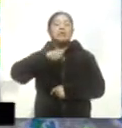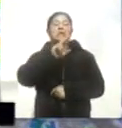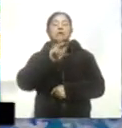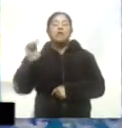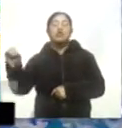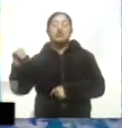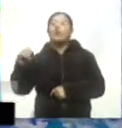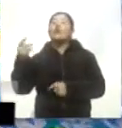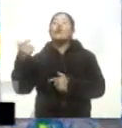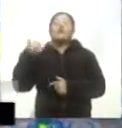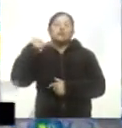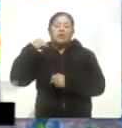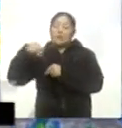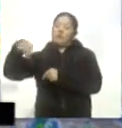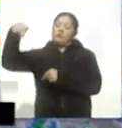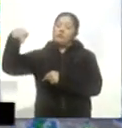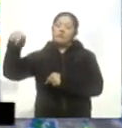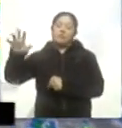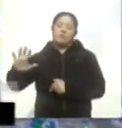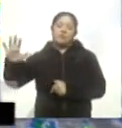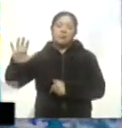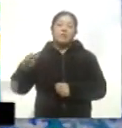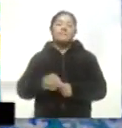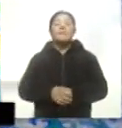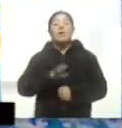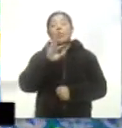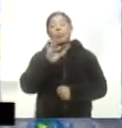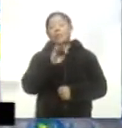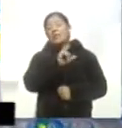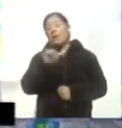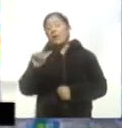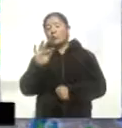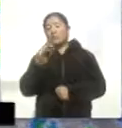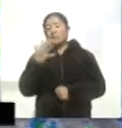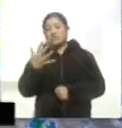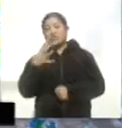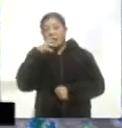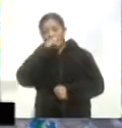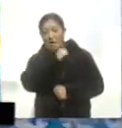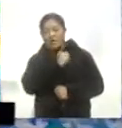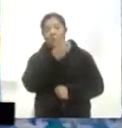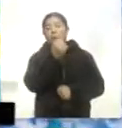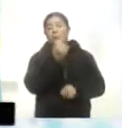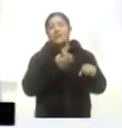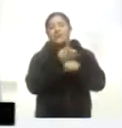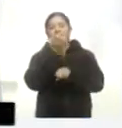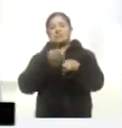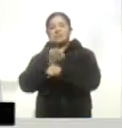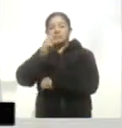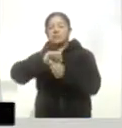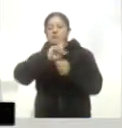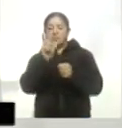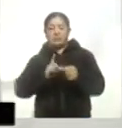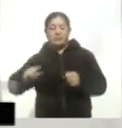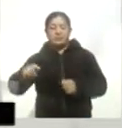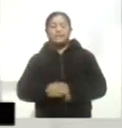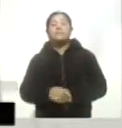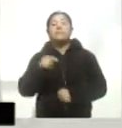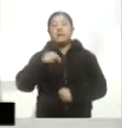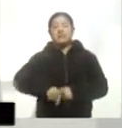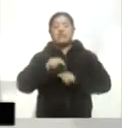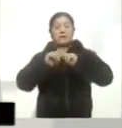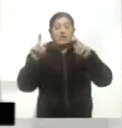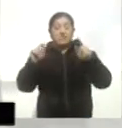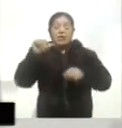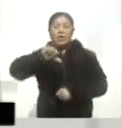de Yucatán. Además, se pronostican temperaturas de 40 a 45 grados en 9 estados de la República Mexicana. En el estado de